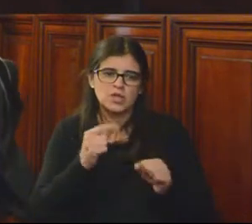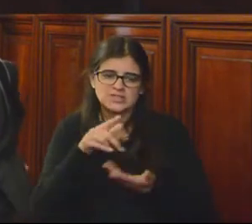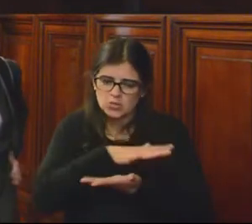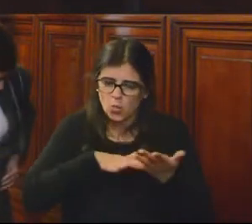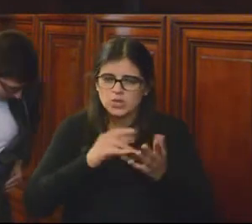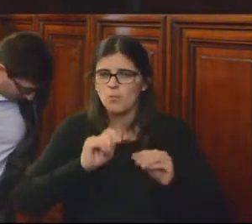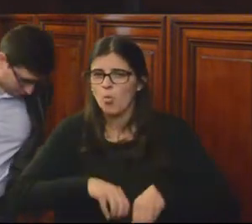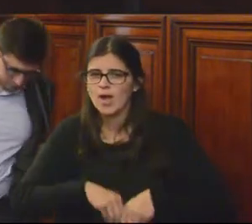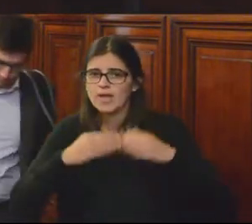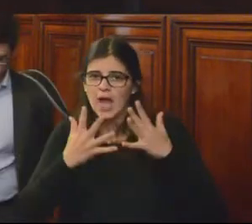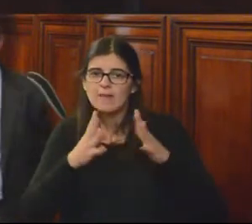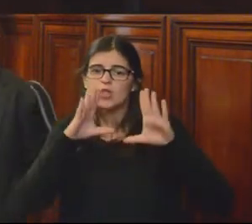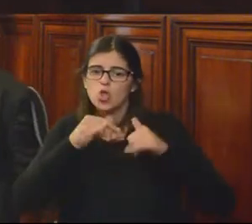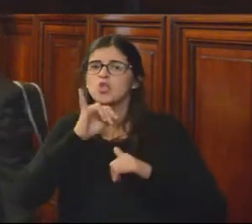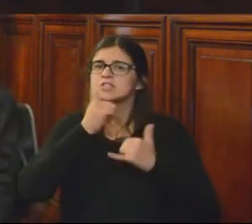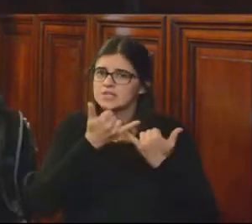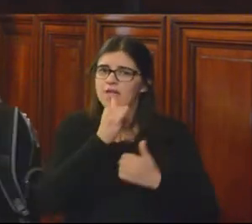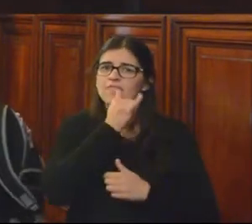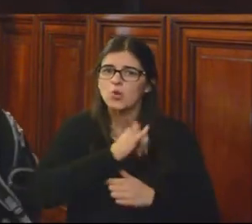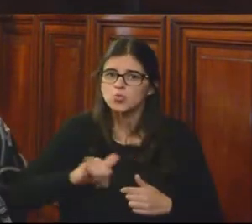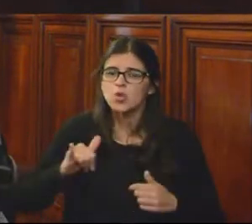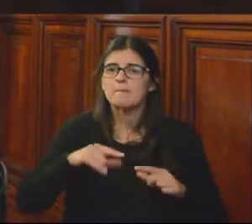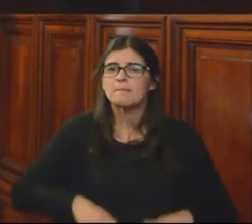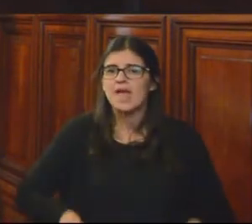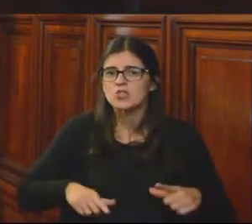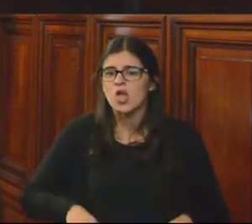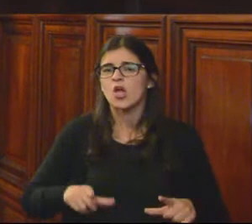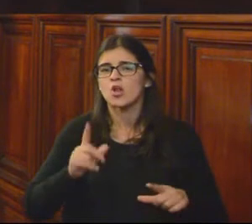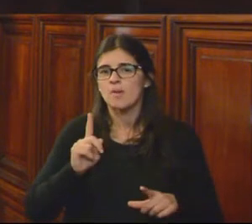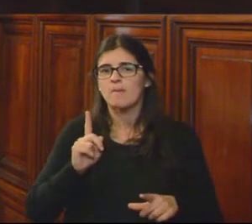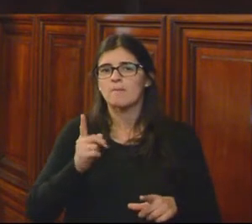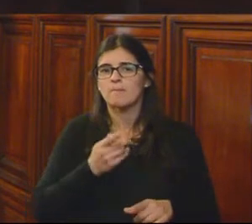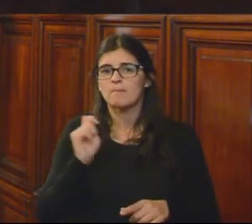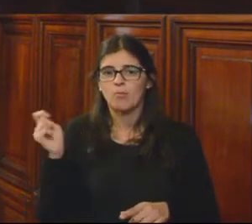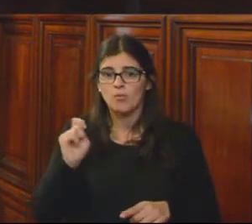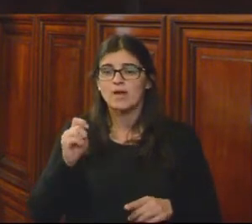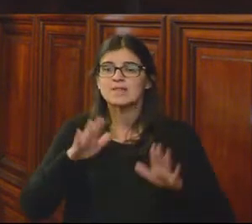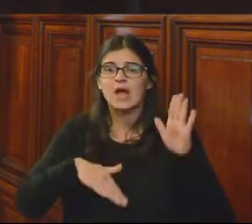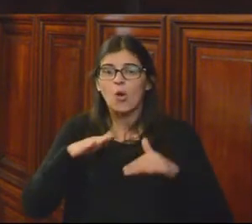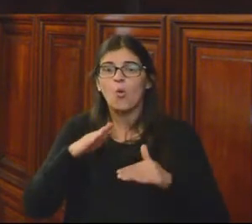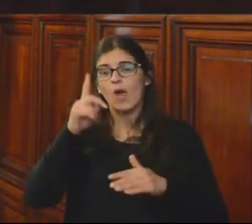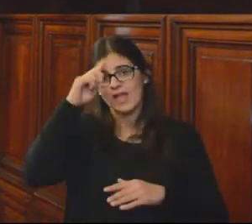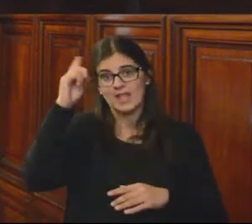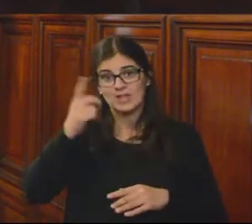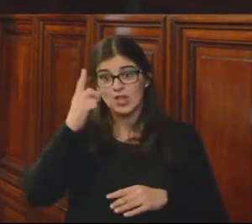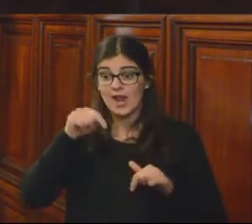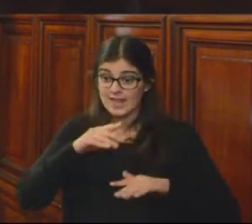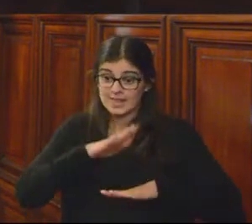muy graves, todas ellas denunciadas ante el Ministerio Público y también algunas instancias internacionales.